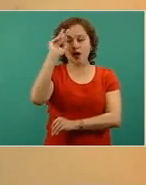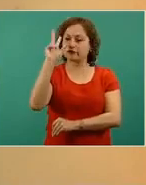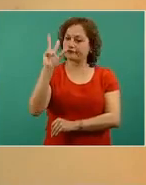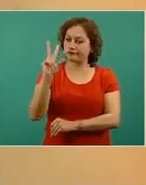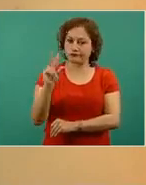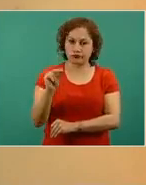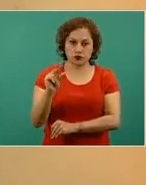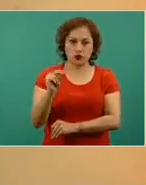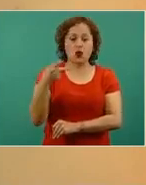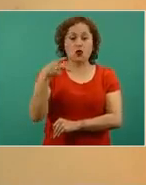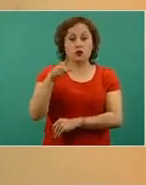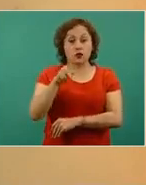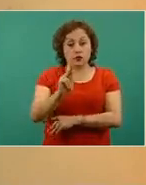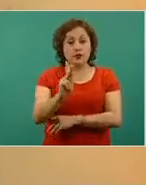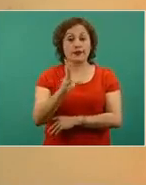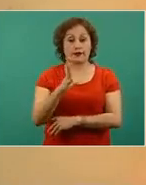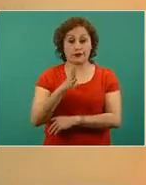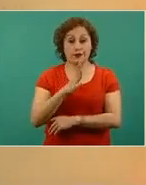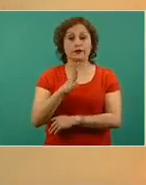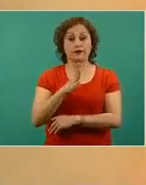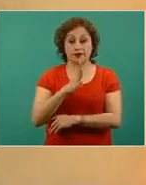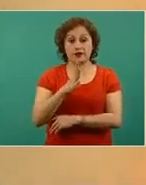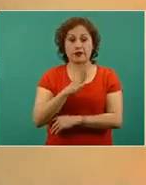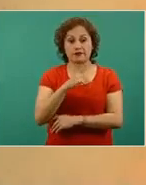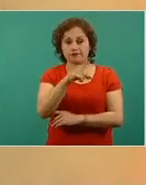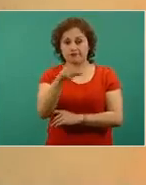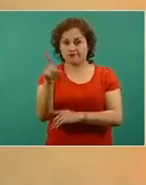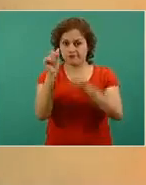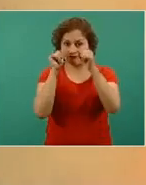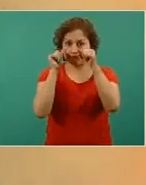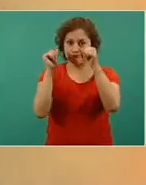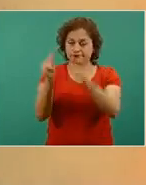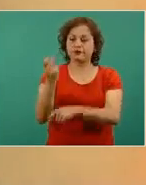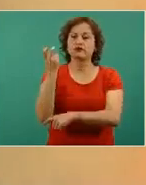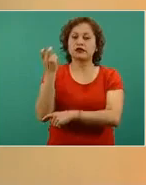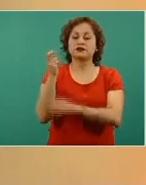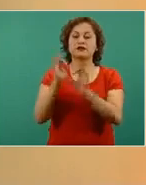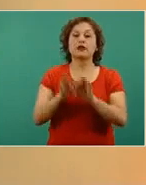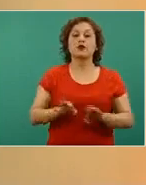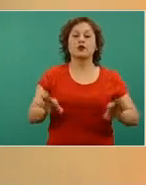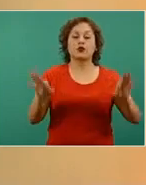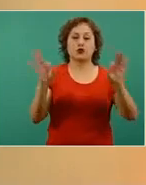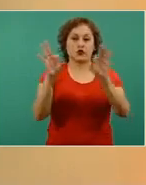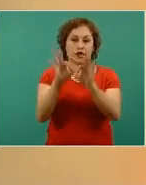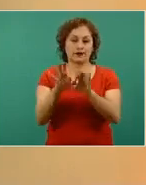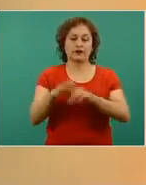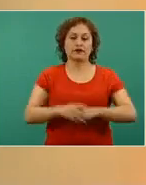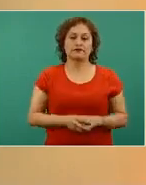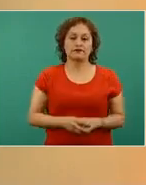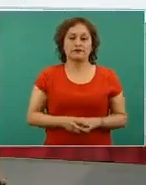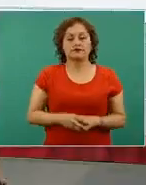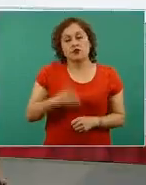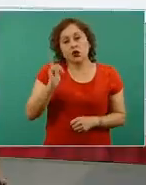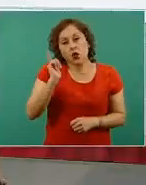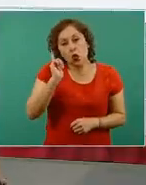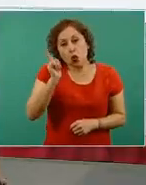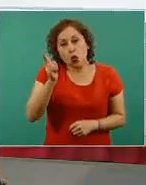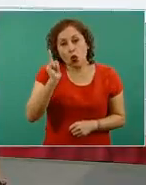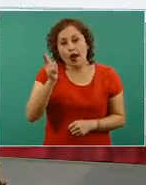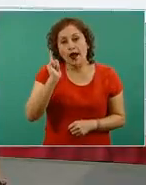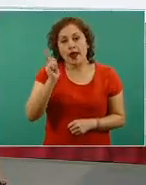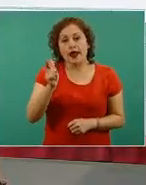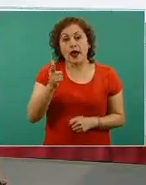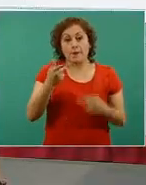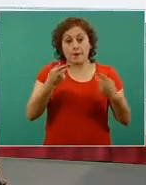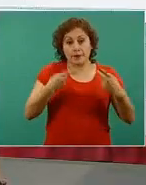casos. Sin embargo, pues es importante no perder de vista tampoco este elemento. Esperemos que las defunciones no